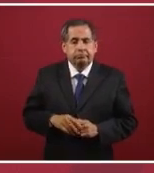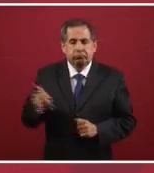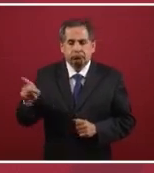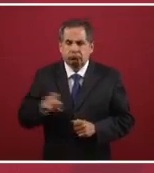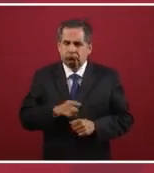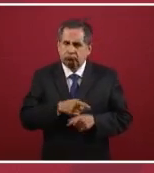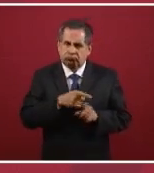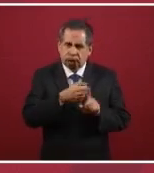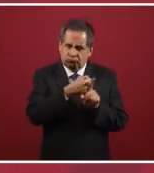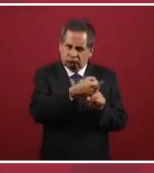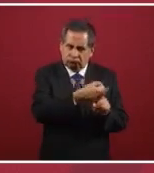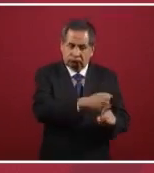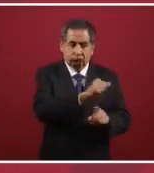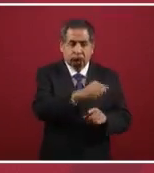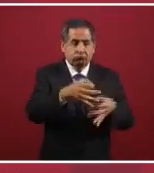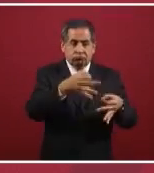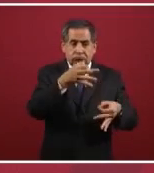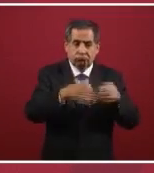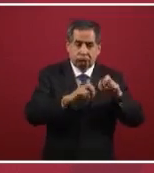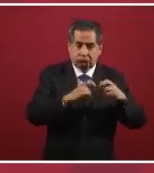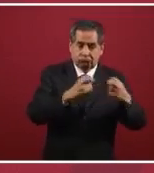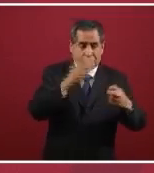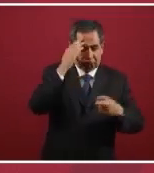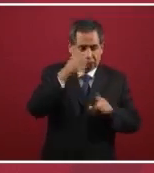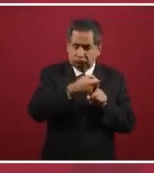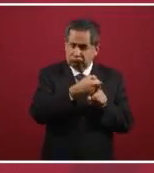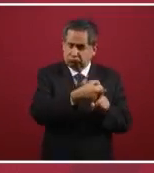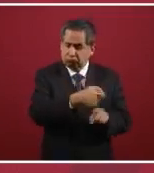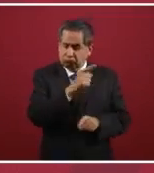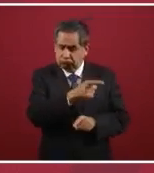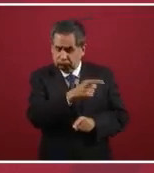acosado a los ministros.